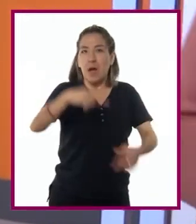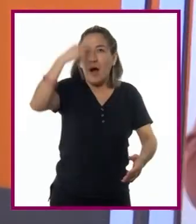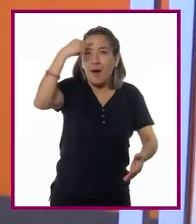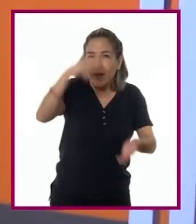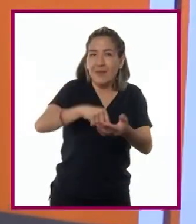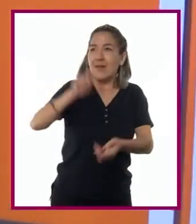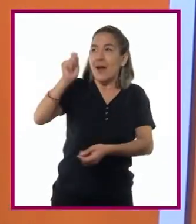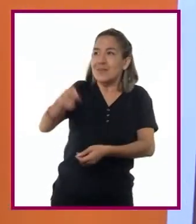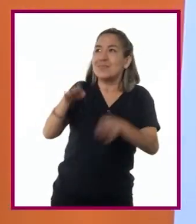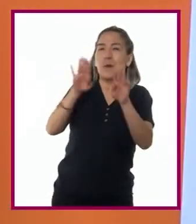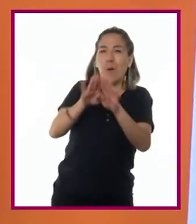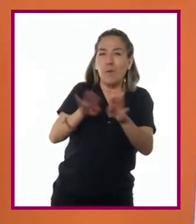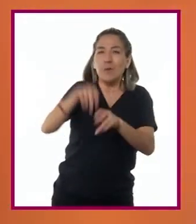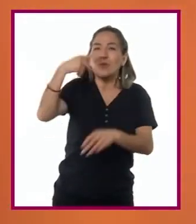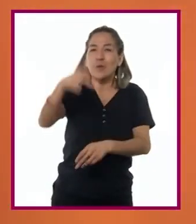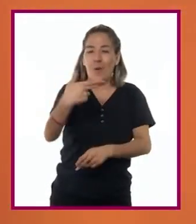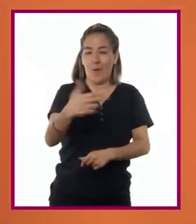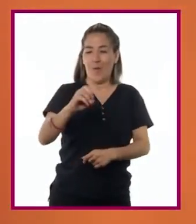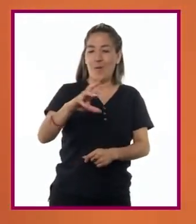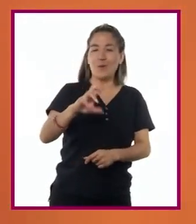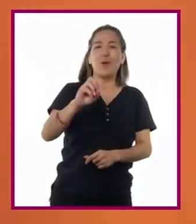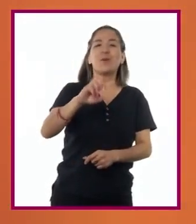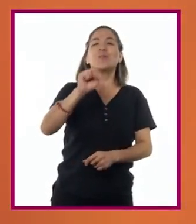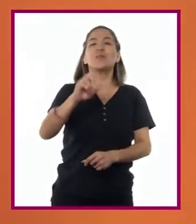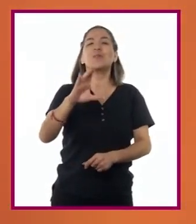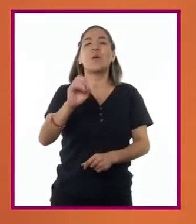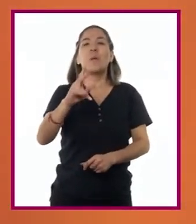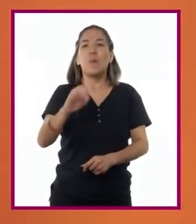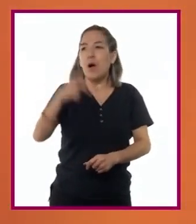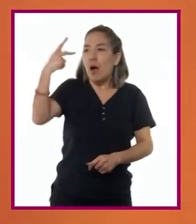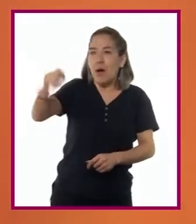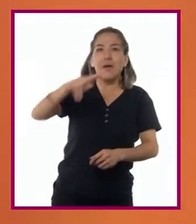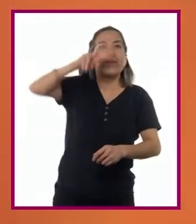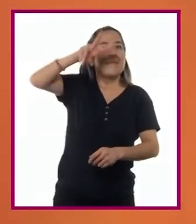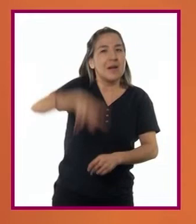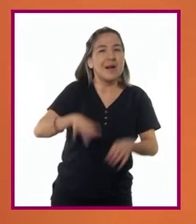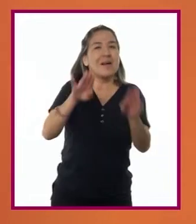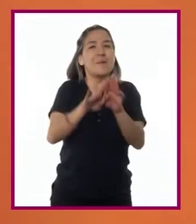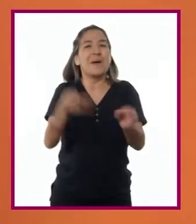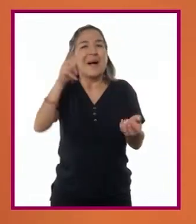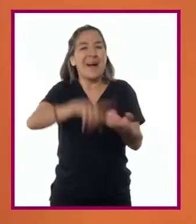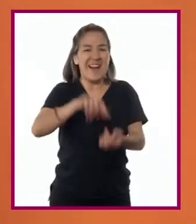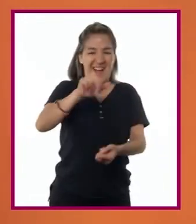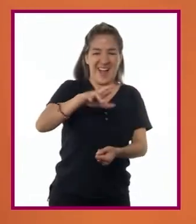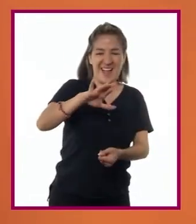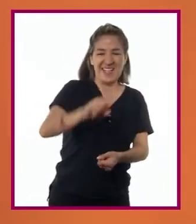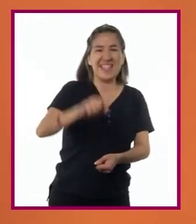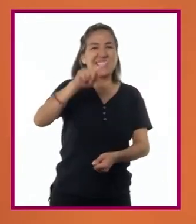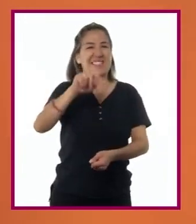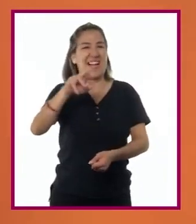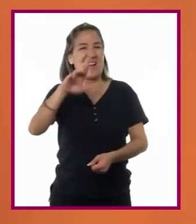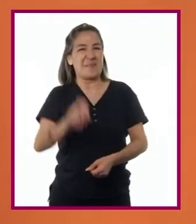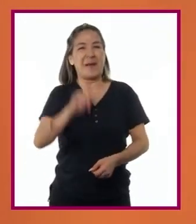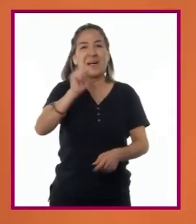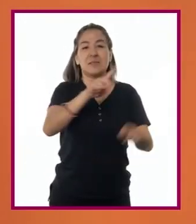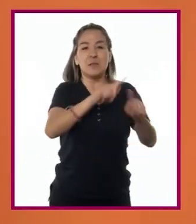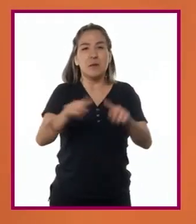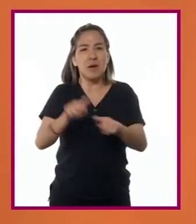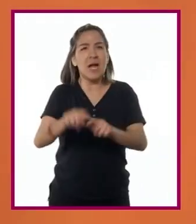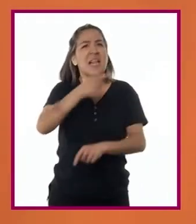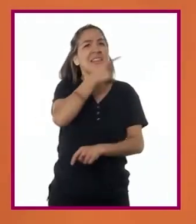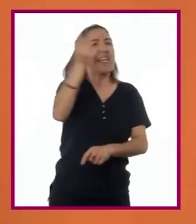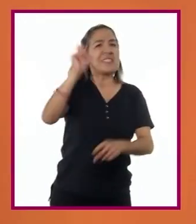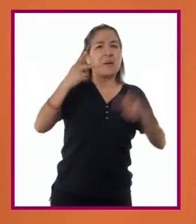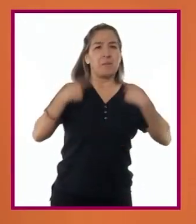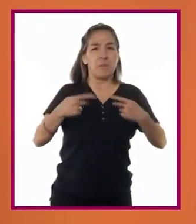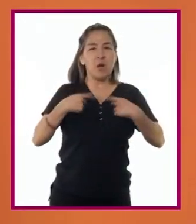astrología pensando que su destino está ligado a los astros. También he sabido de personas que dicen entablar comunicación con